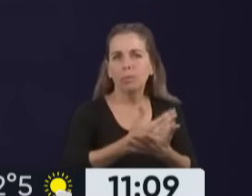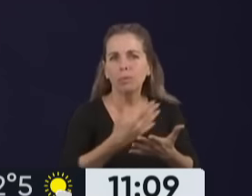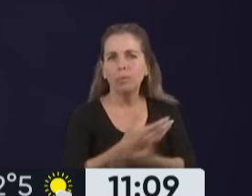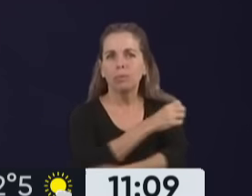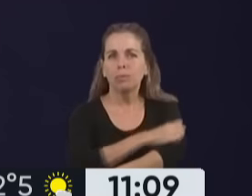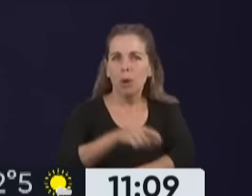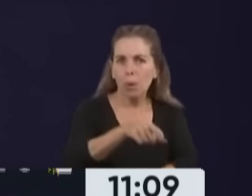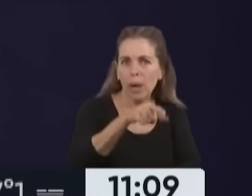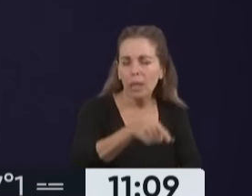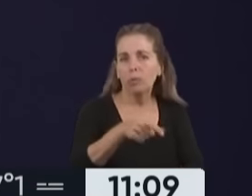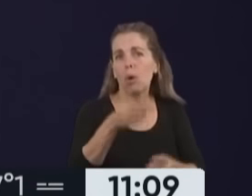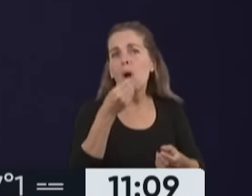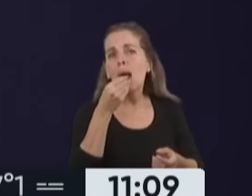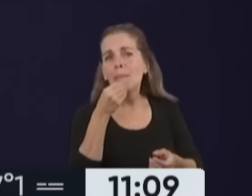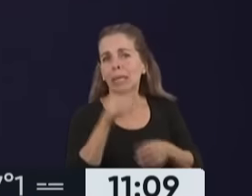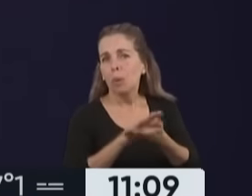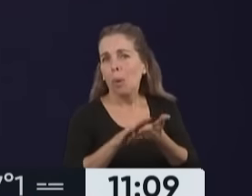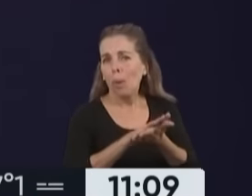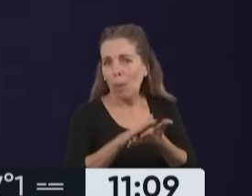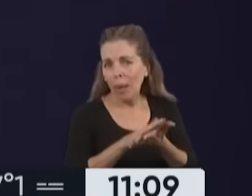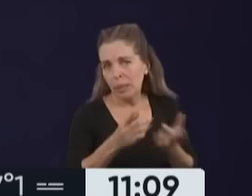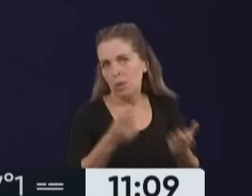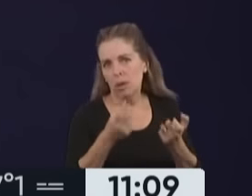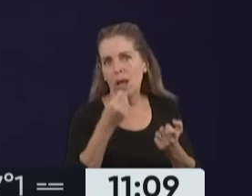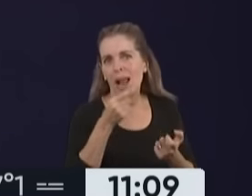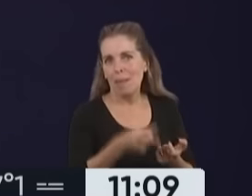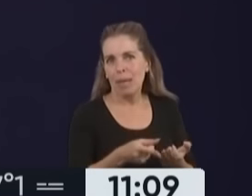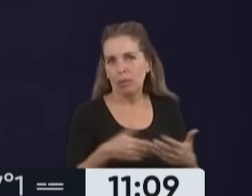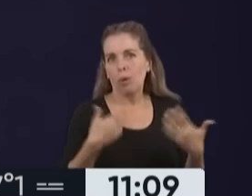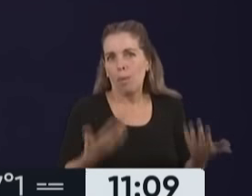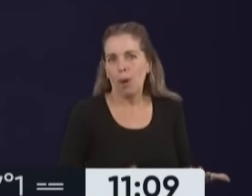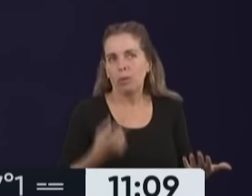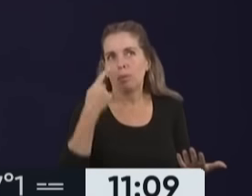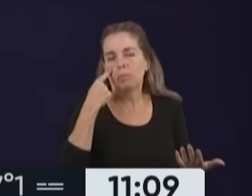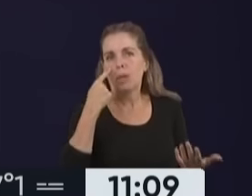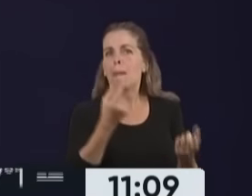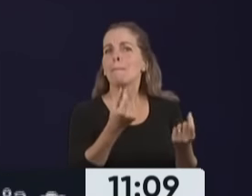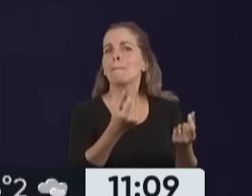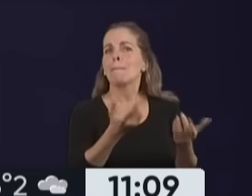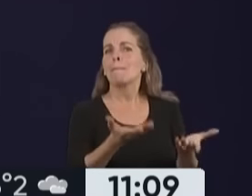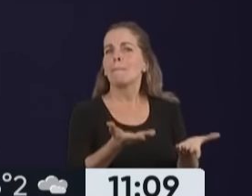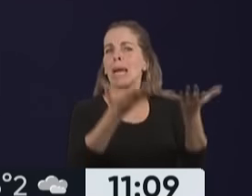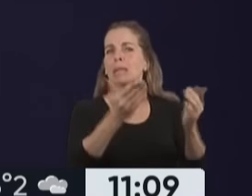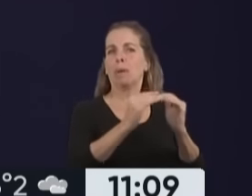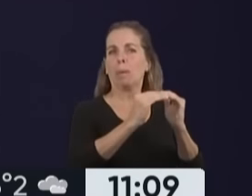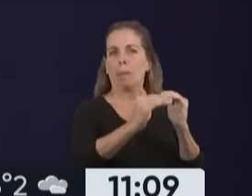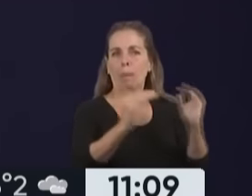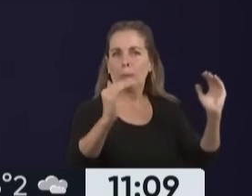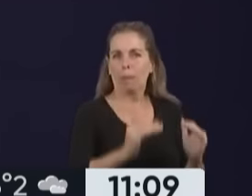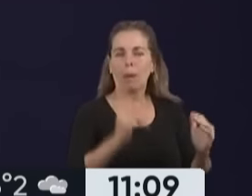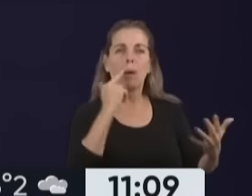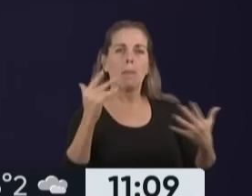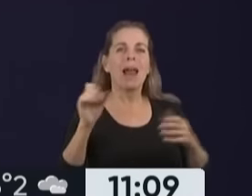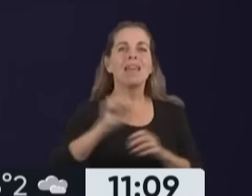su canasta se compone básicamente de alimentos, por lo tanto, que la inflación en alimentos sea más baja que la